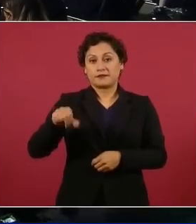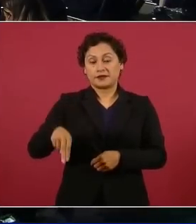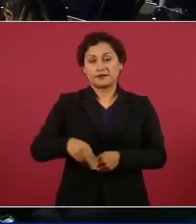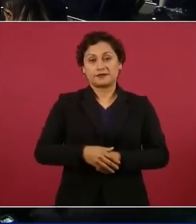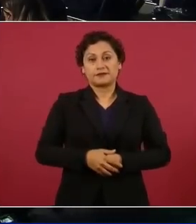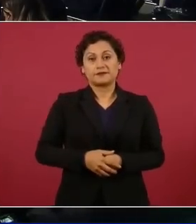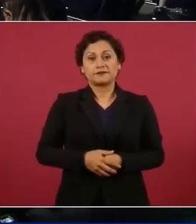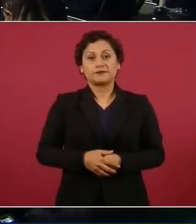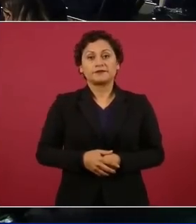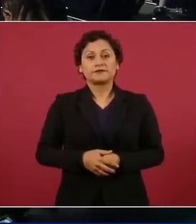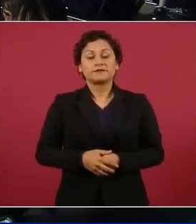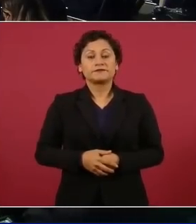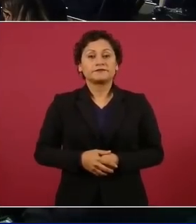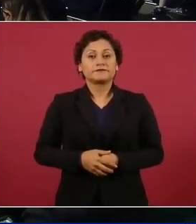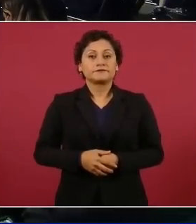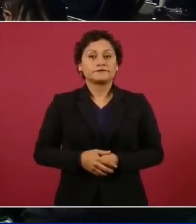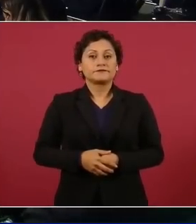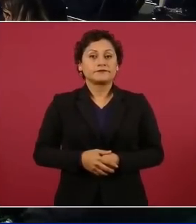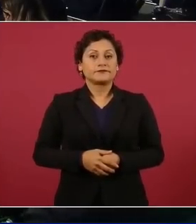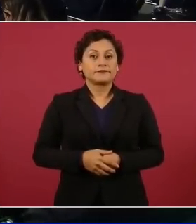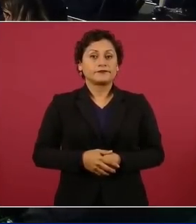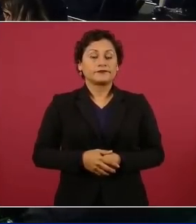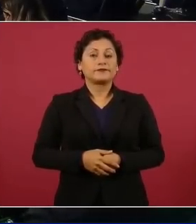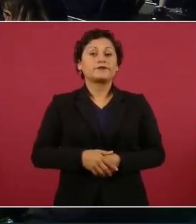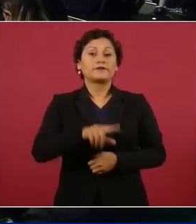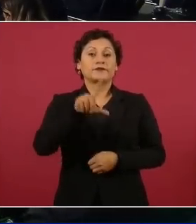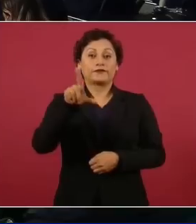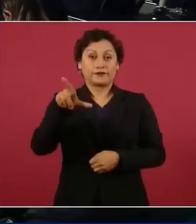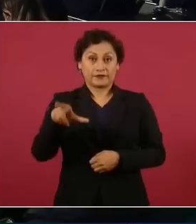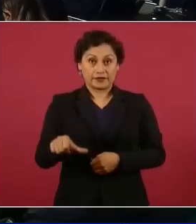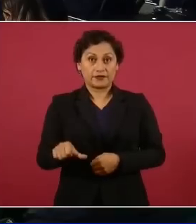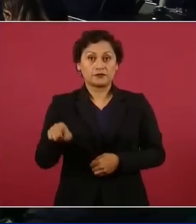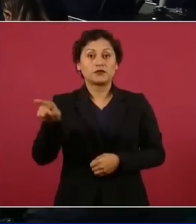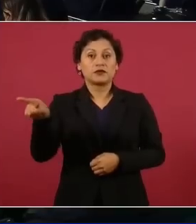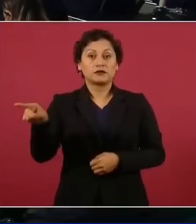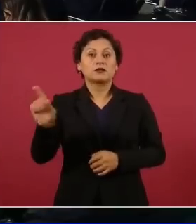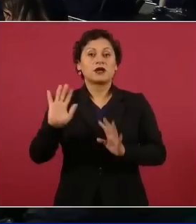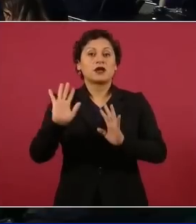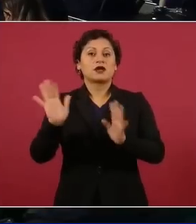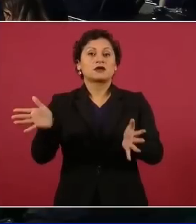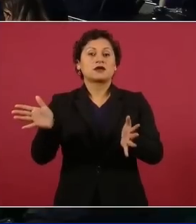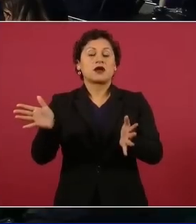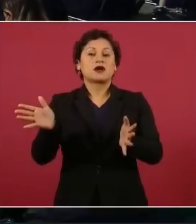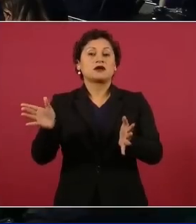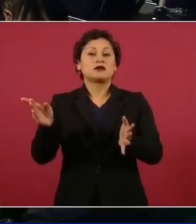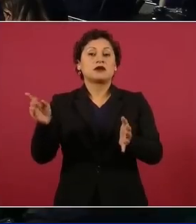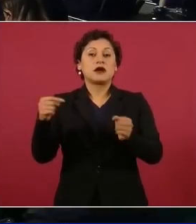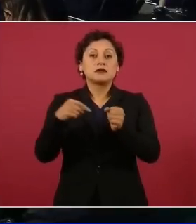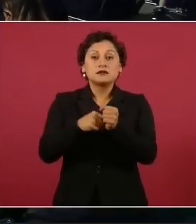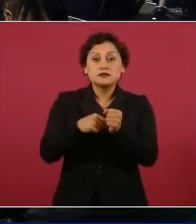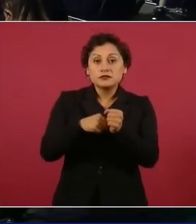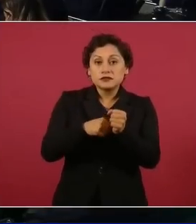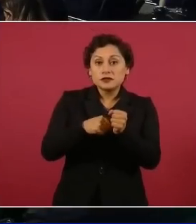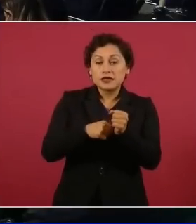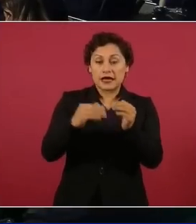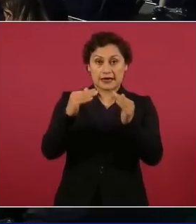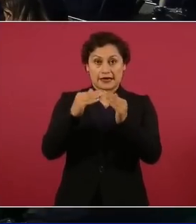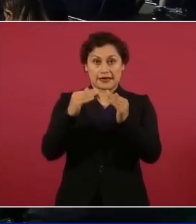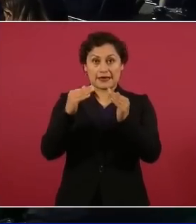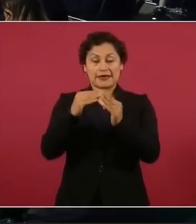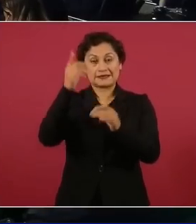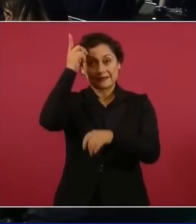y se encierran en la casa del director de Pemex,